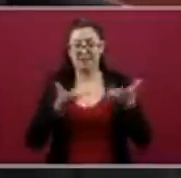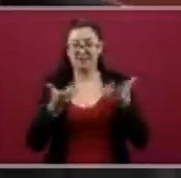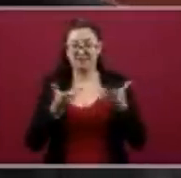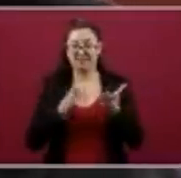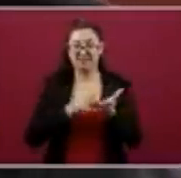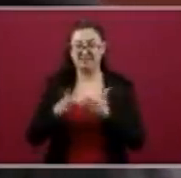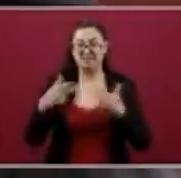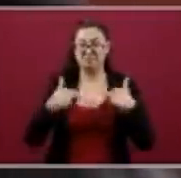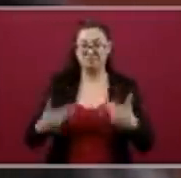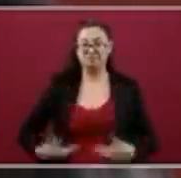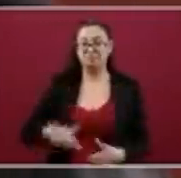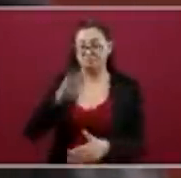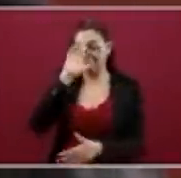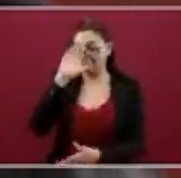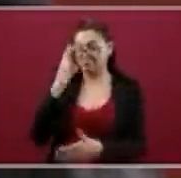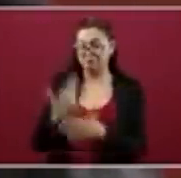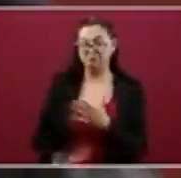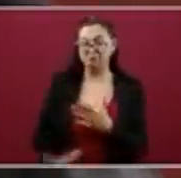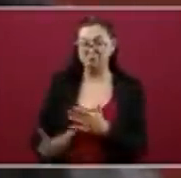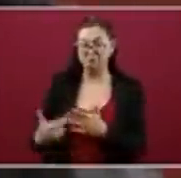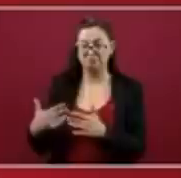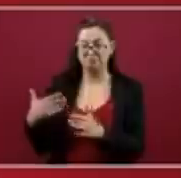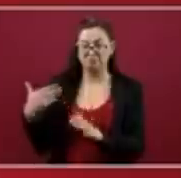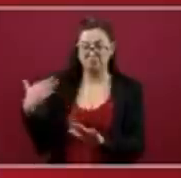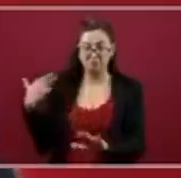humanos por